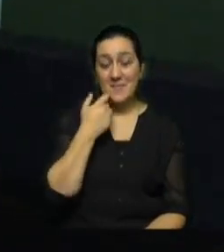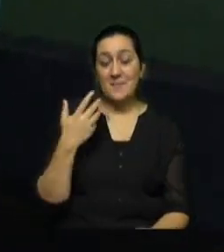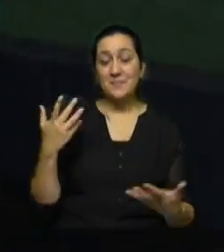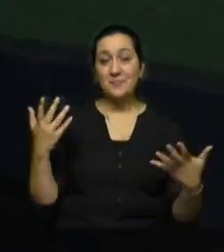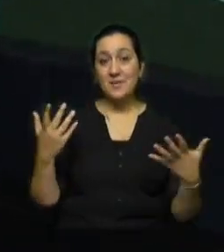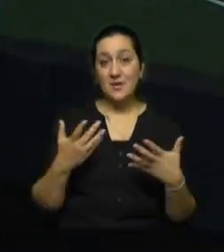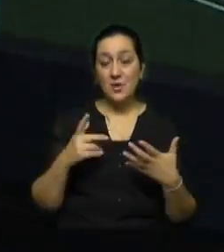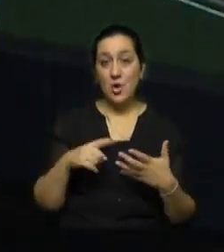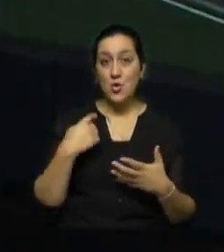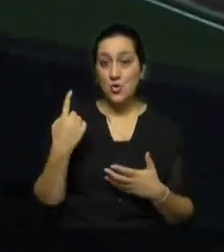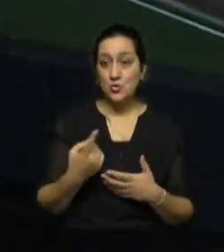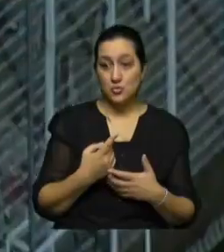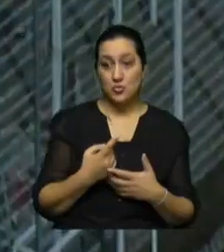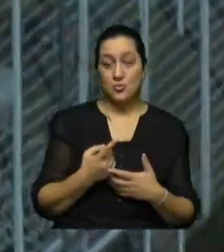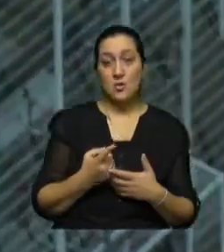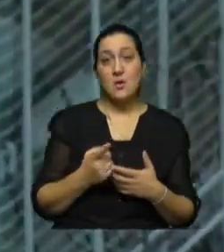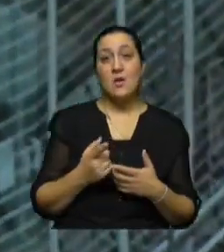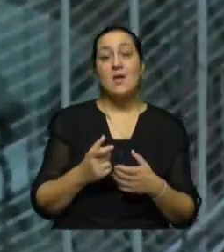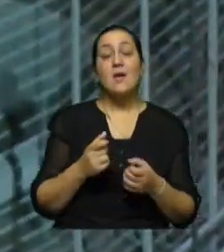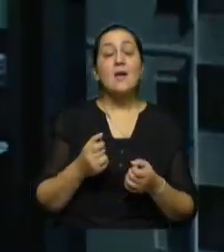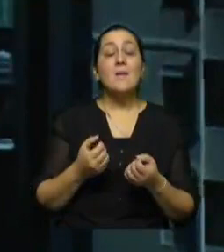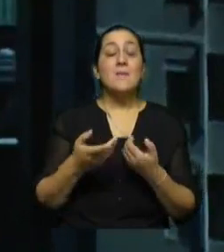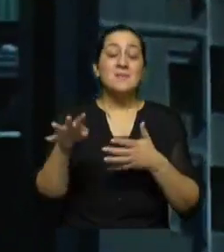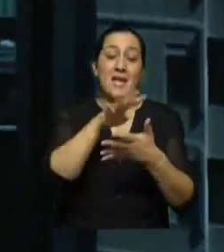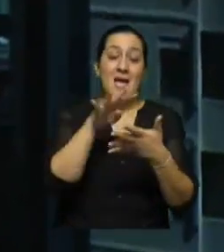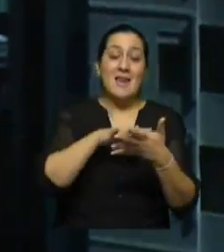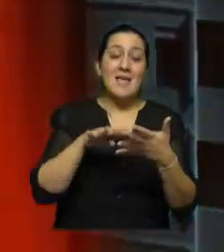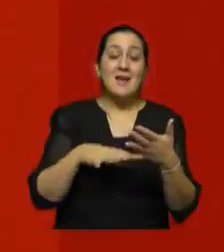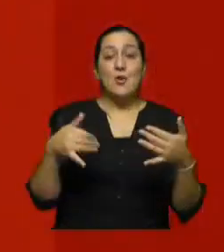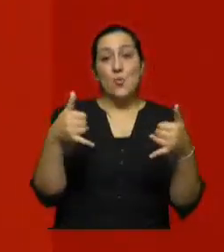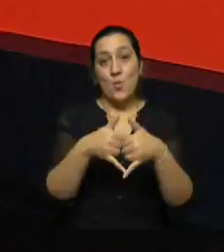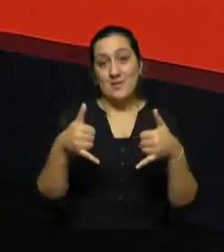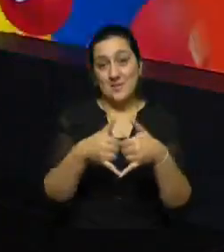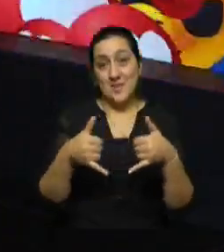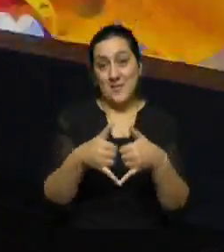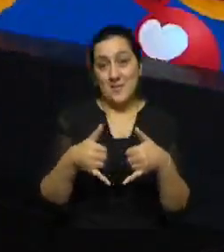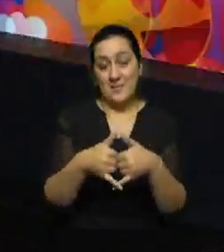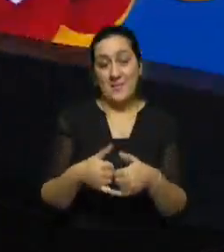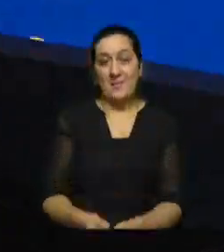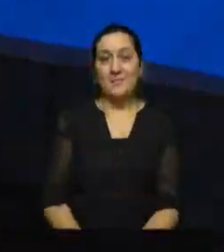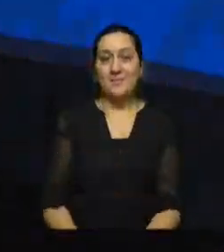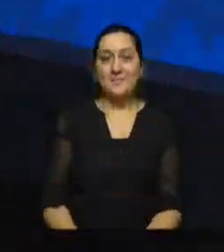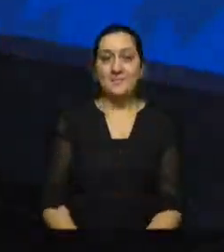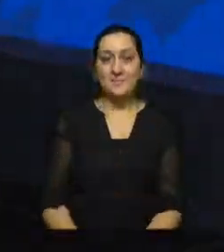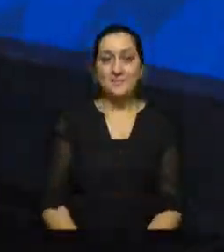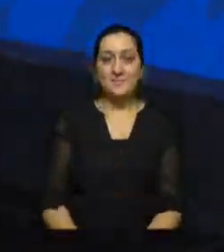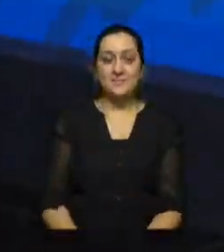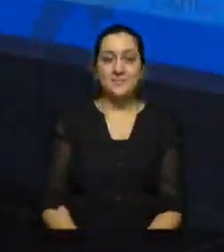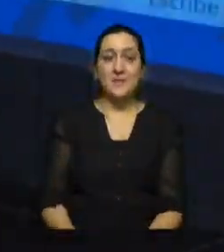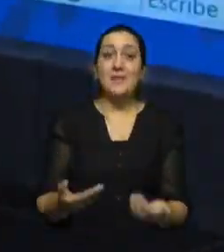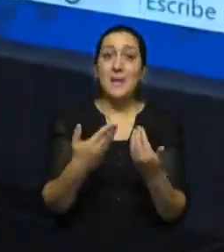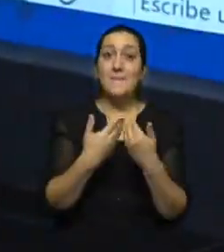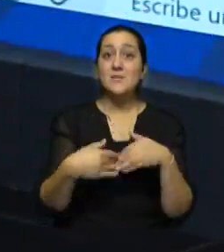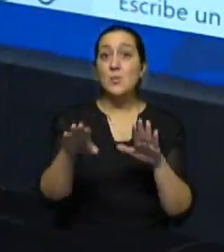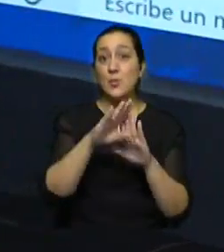esto, nosotros tenemos que darle la voz a la gente. ¿Y cómo le damos la voz a la gente? Con los mensajes que ustedes mismos nos están mandando desde que arrancó